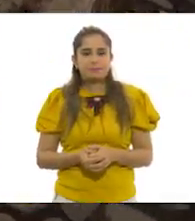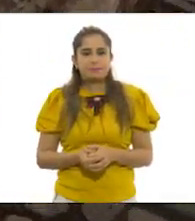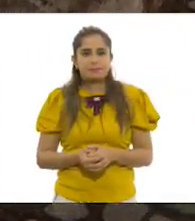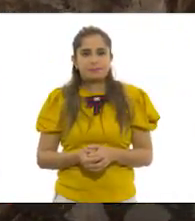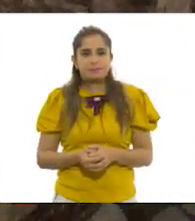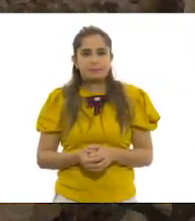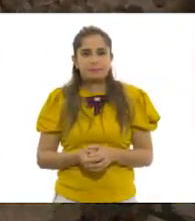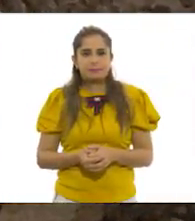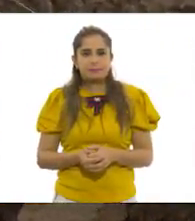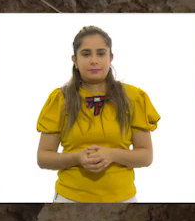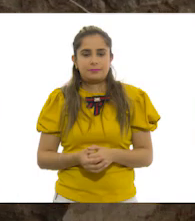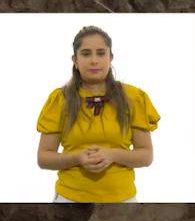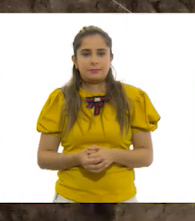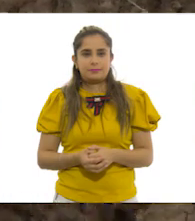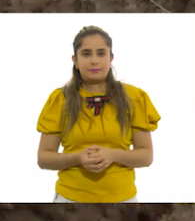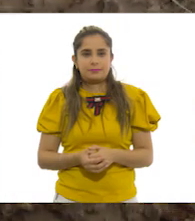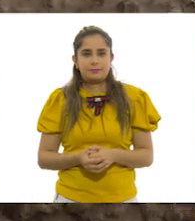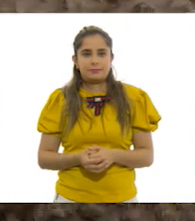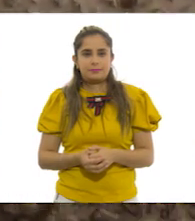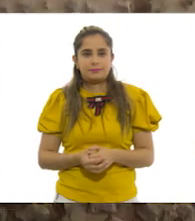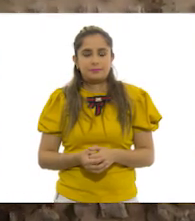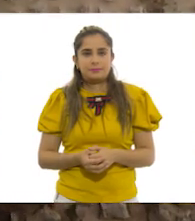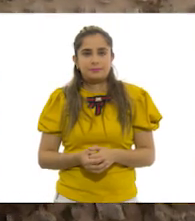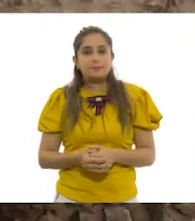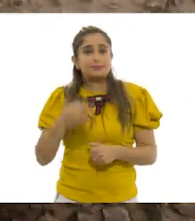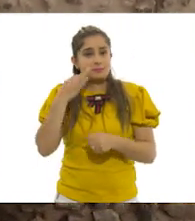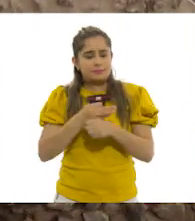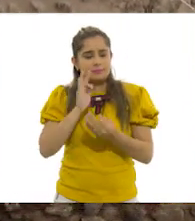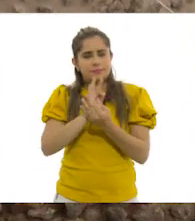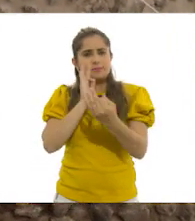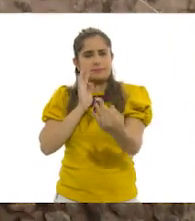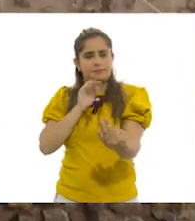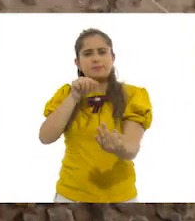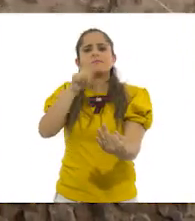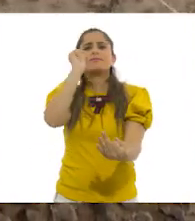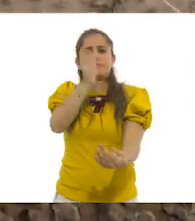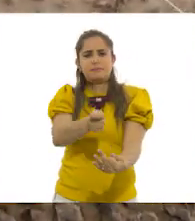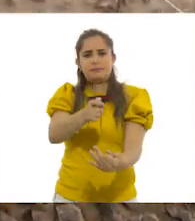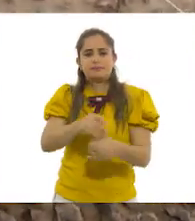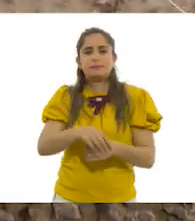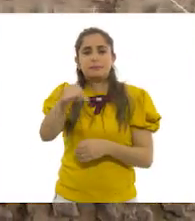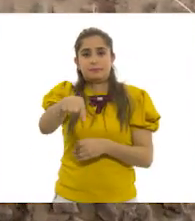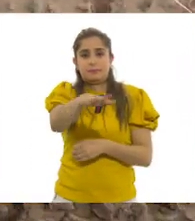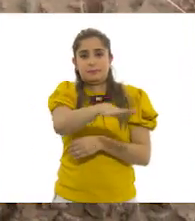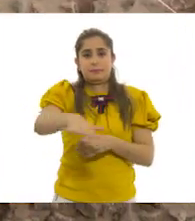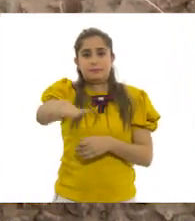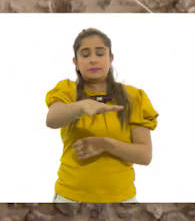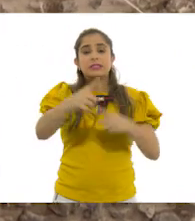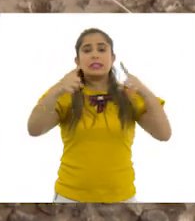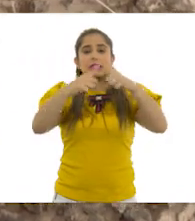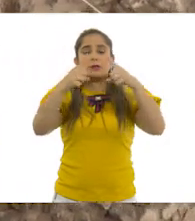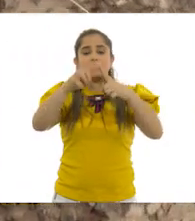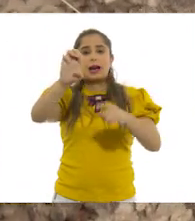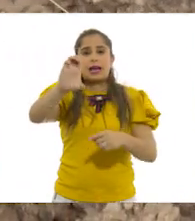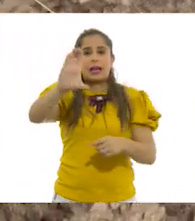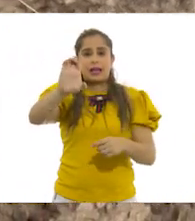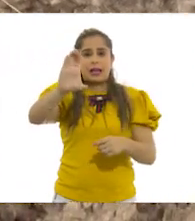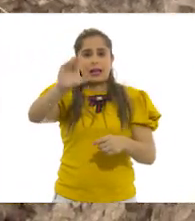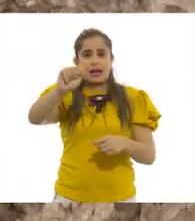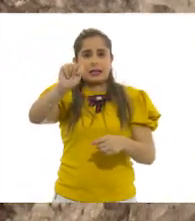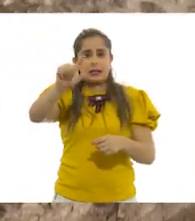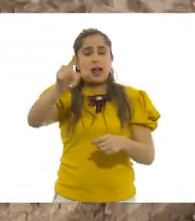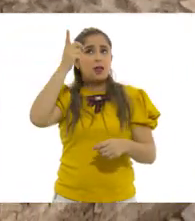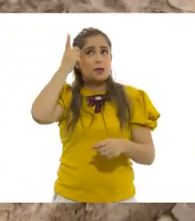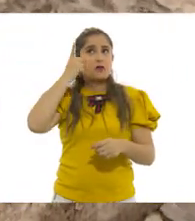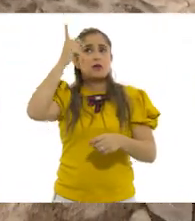ver, esto que tenemos exactamente enfrente, ¿qué es? Estamos viendo la parte posterior del templo de Hecat, dios del